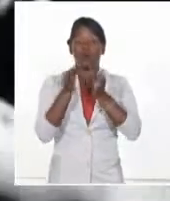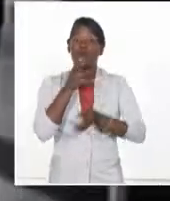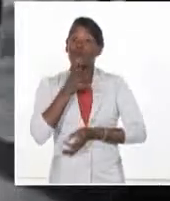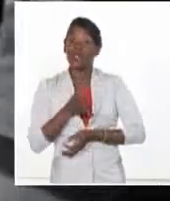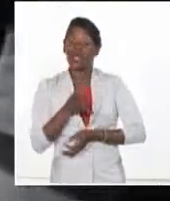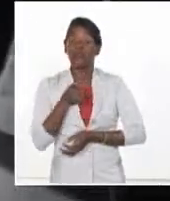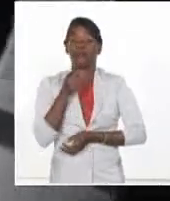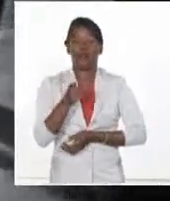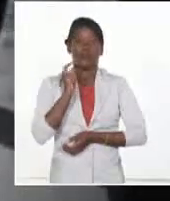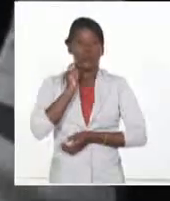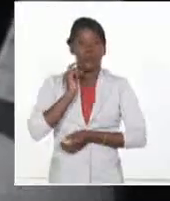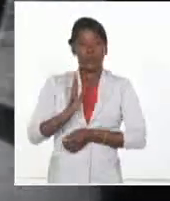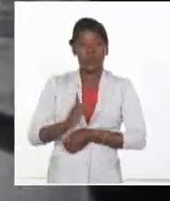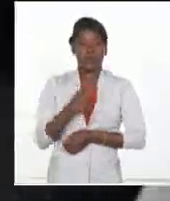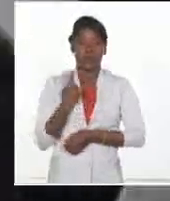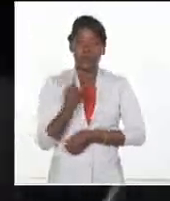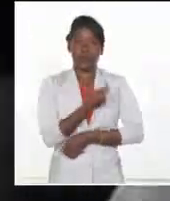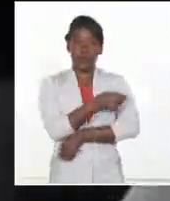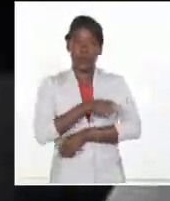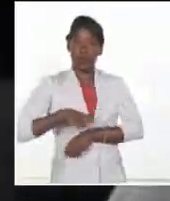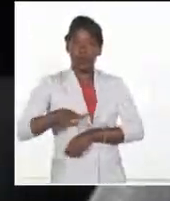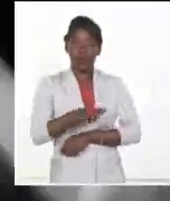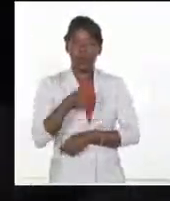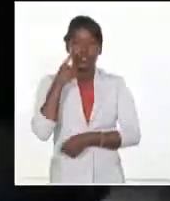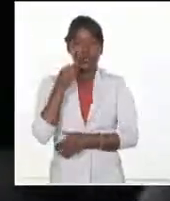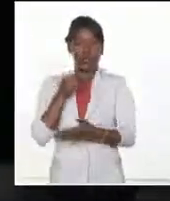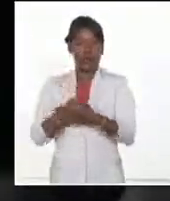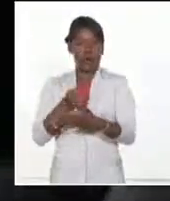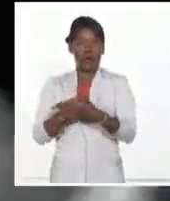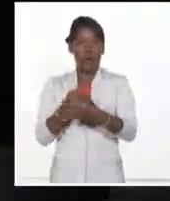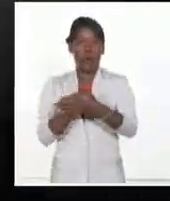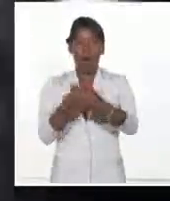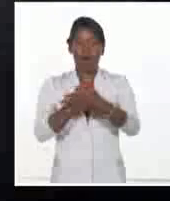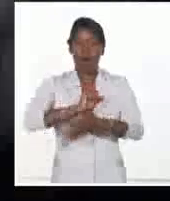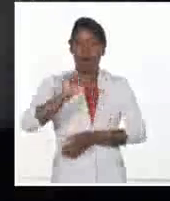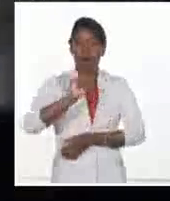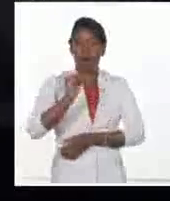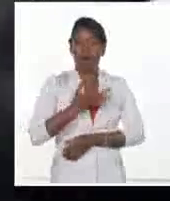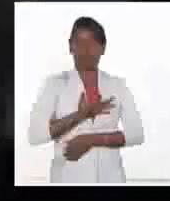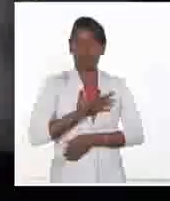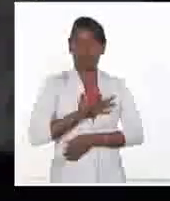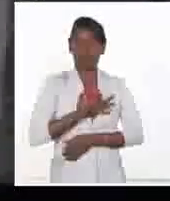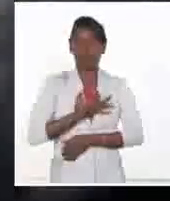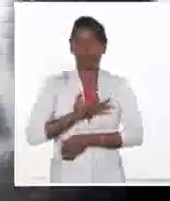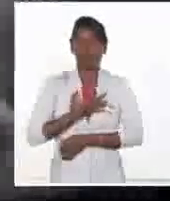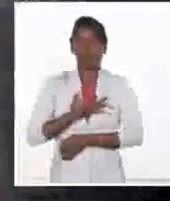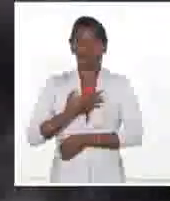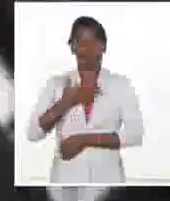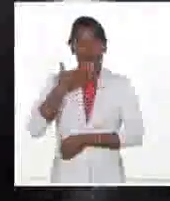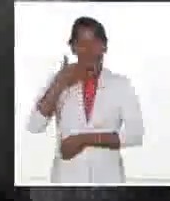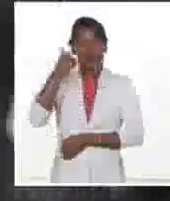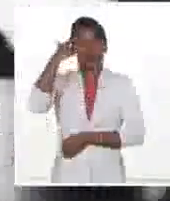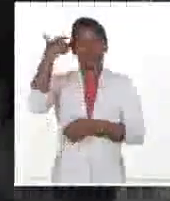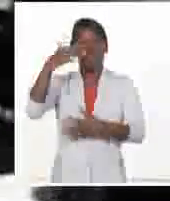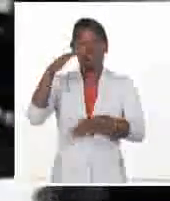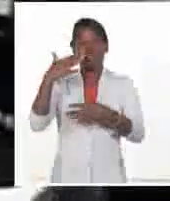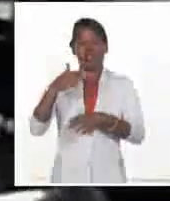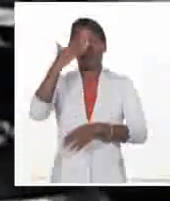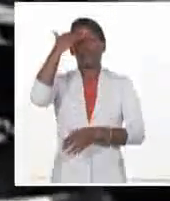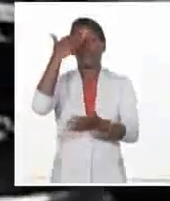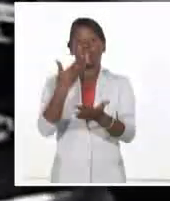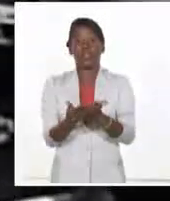para siempre el rumbo de un movimiento deportivo que muy pronto comenzó a disfrutar de cuantiosos logros tanto a nivel nacional como en